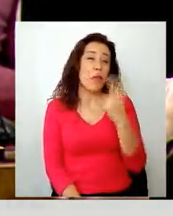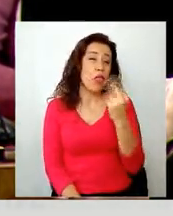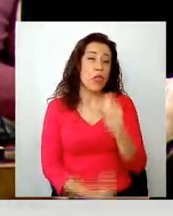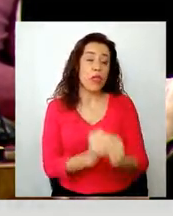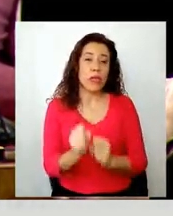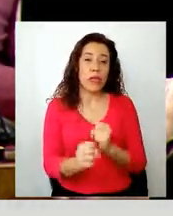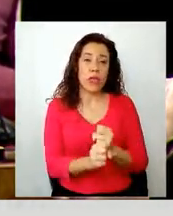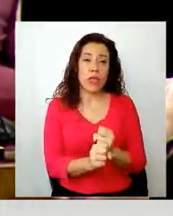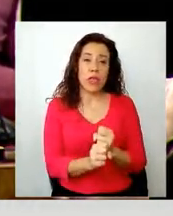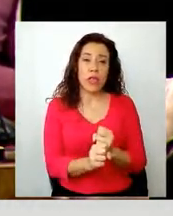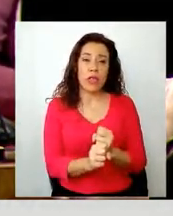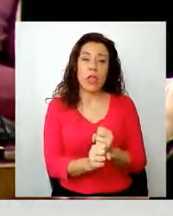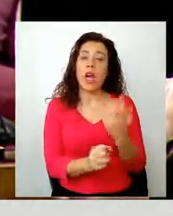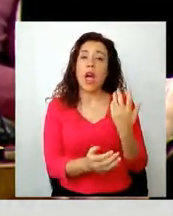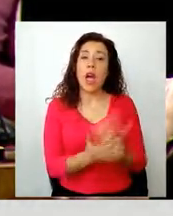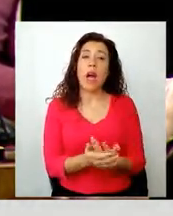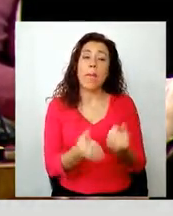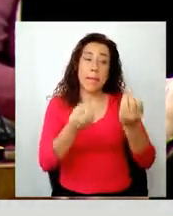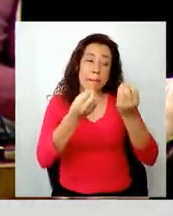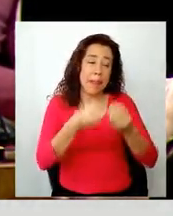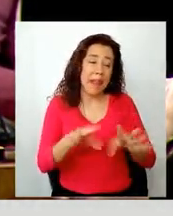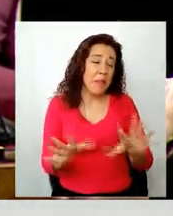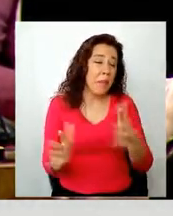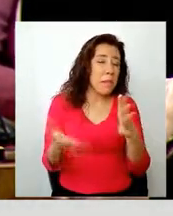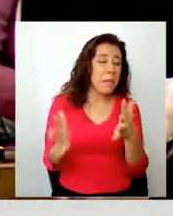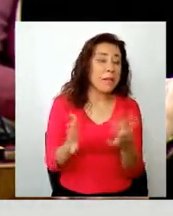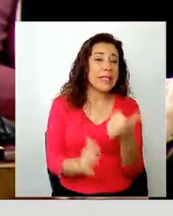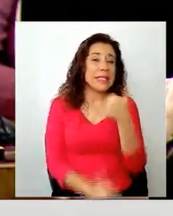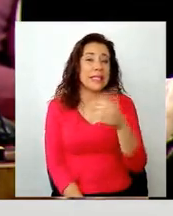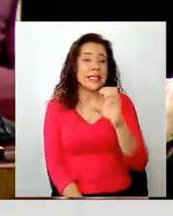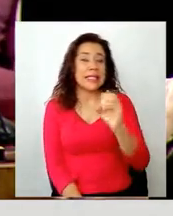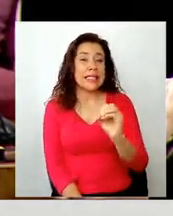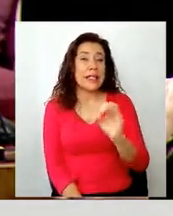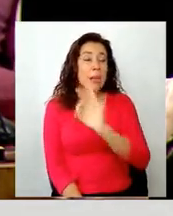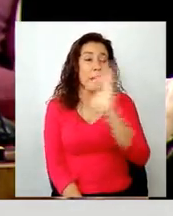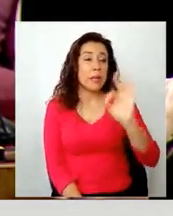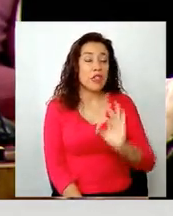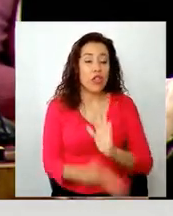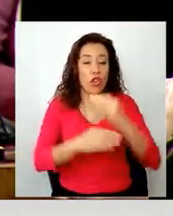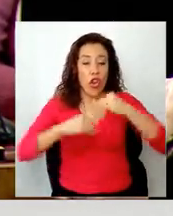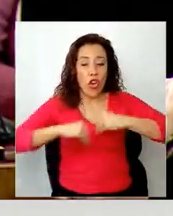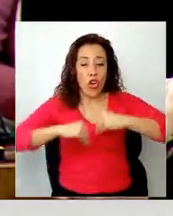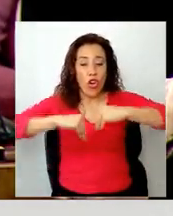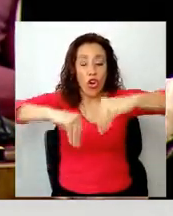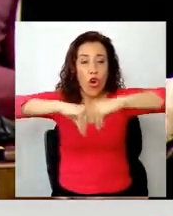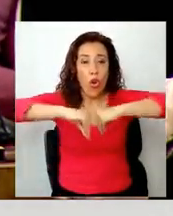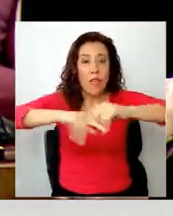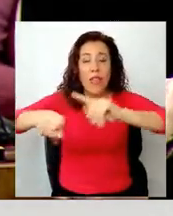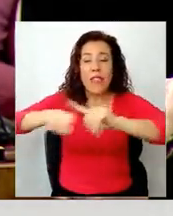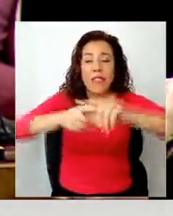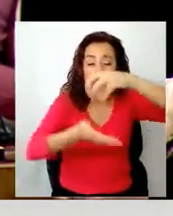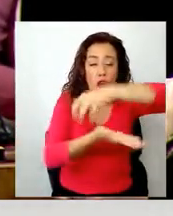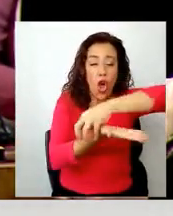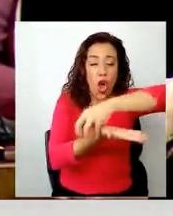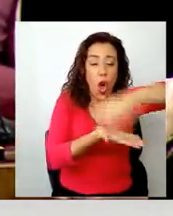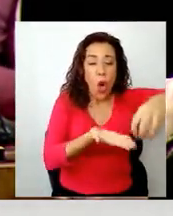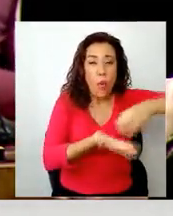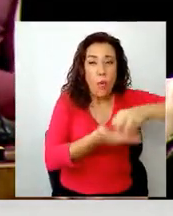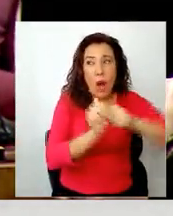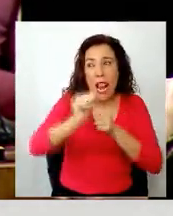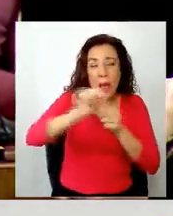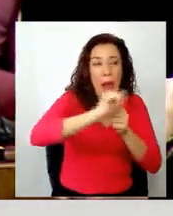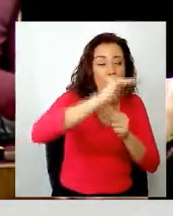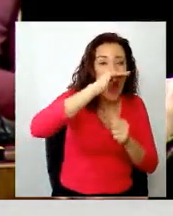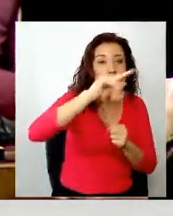pérdidas y calculamos alrededor del 60% de los cultivos presentes las diversas comunas Rurales de nuestro país eso es una crisis